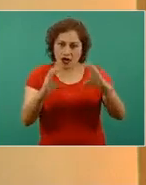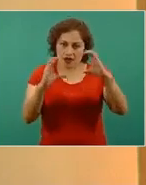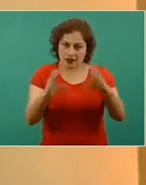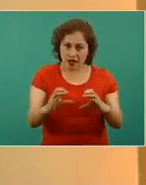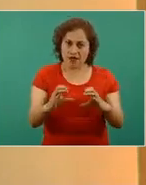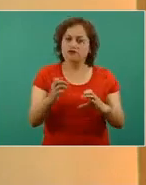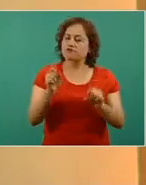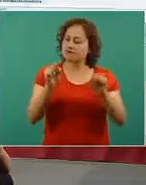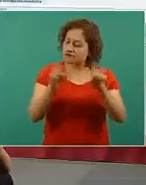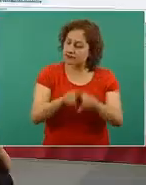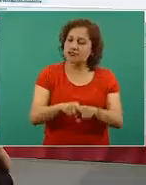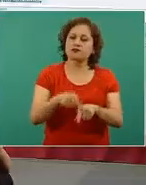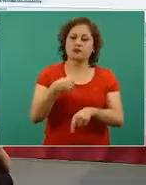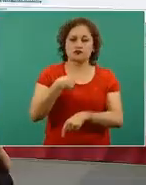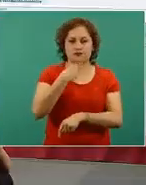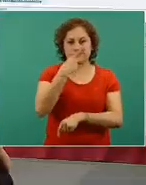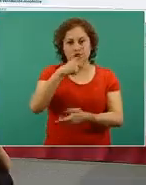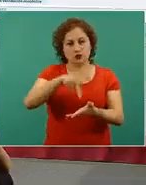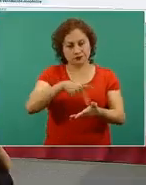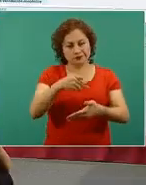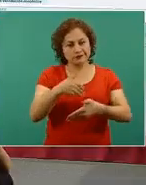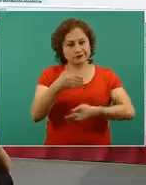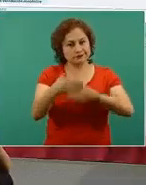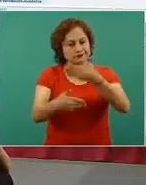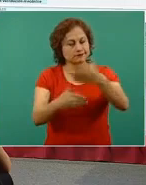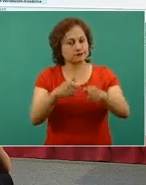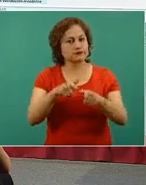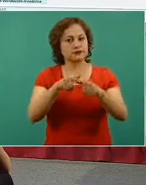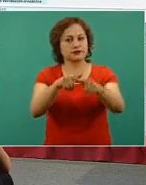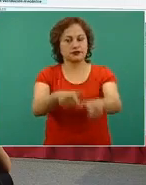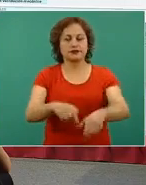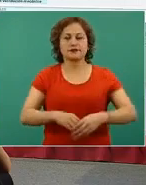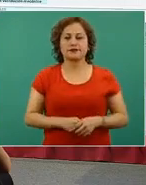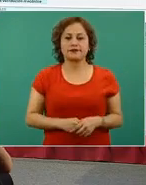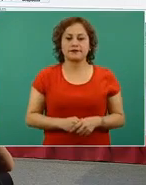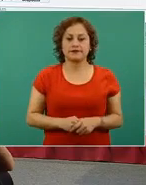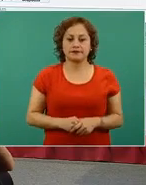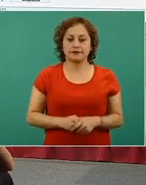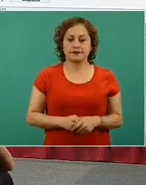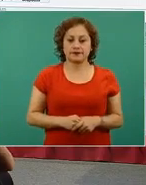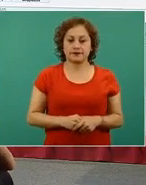menos personas hospitalizadas y disminuyamos con esta transmisión.